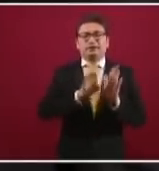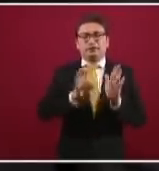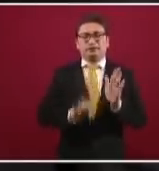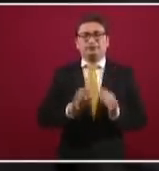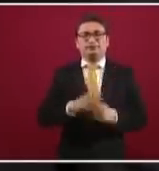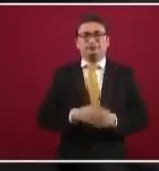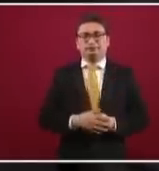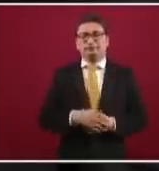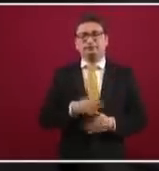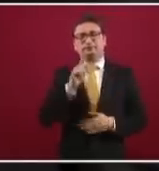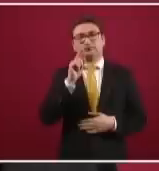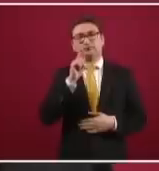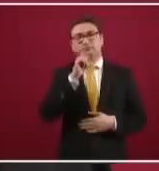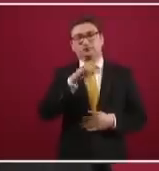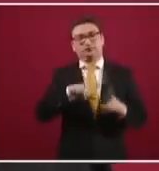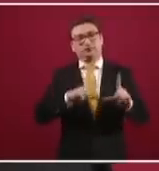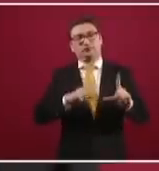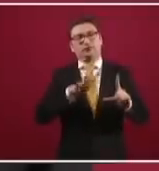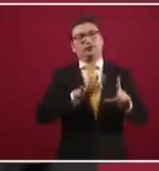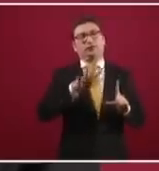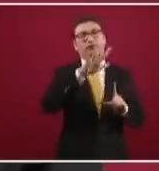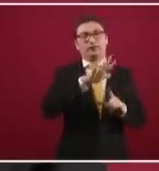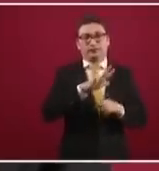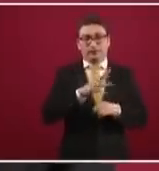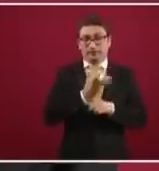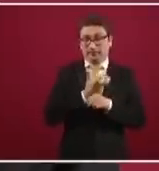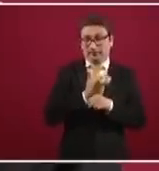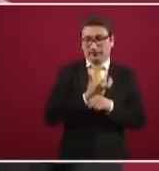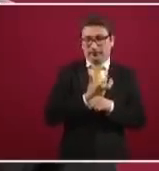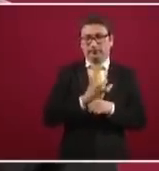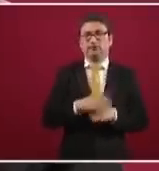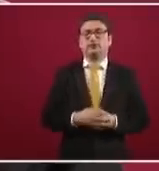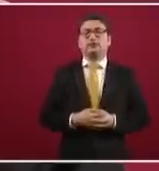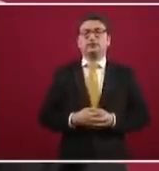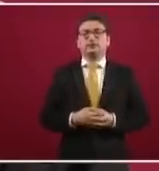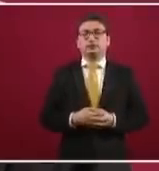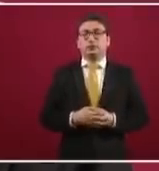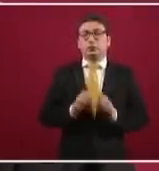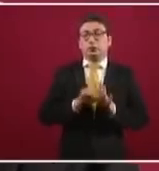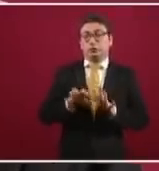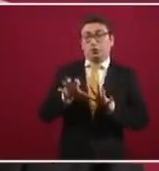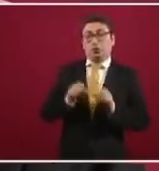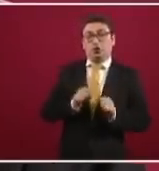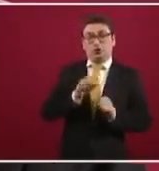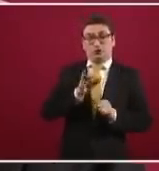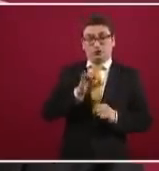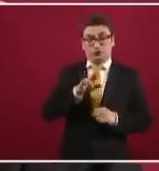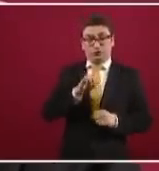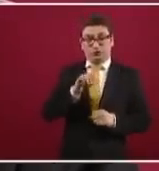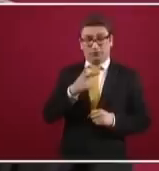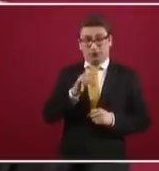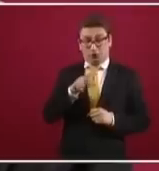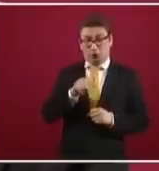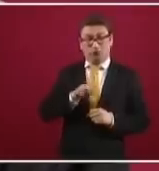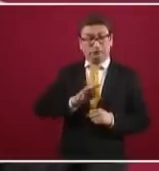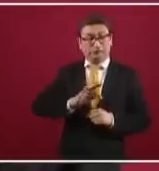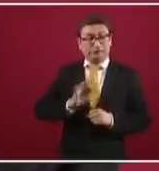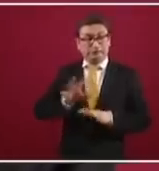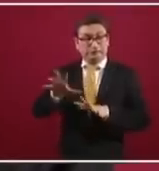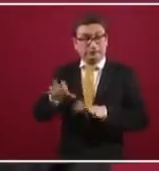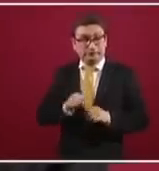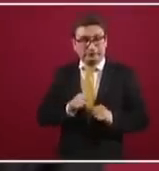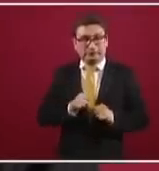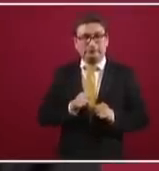en Estados Unidos, si detenían a Flores Magón, como lo